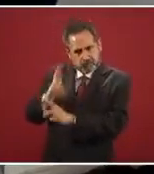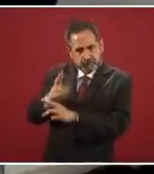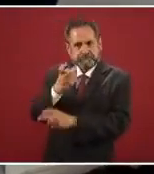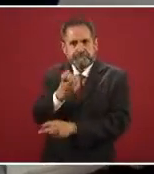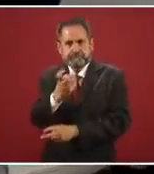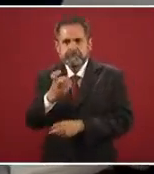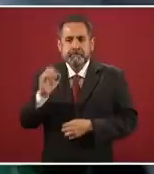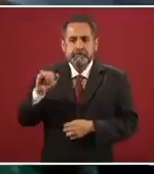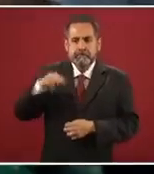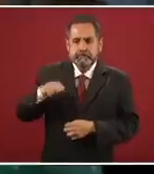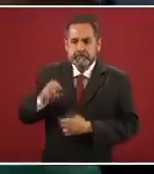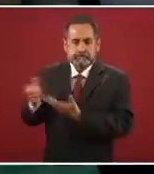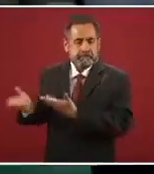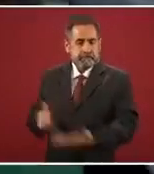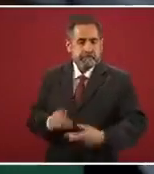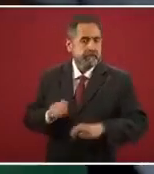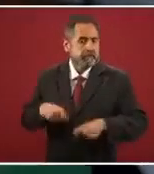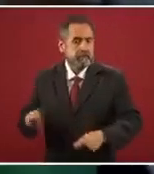Migración proporcionó